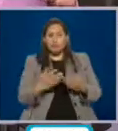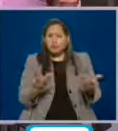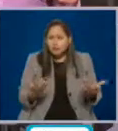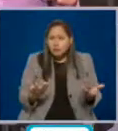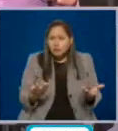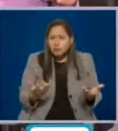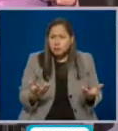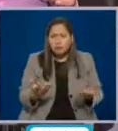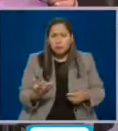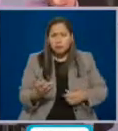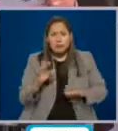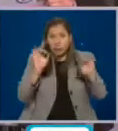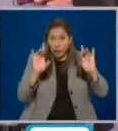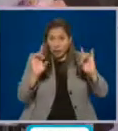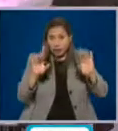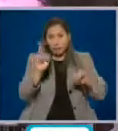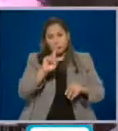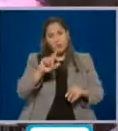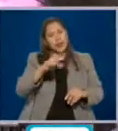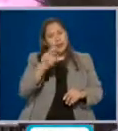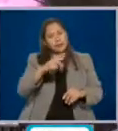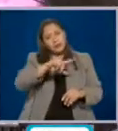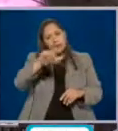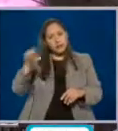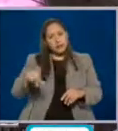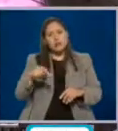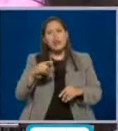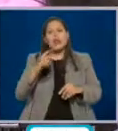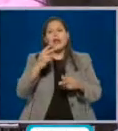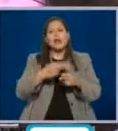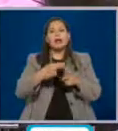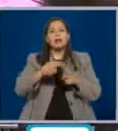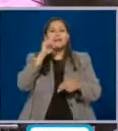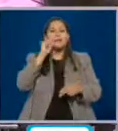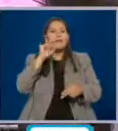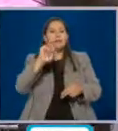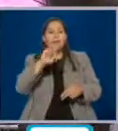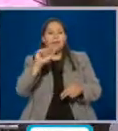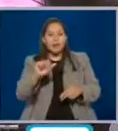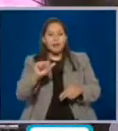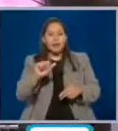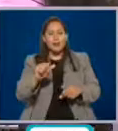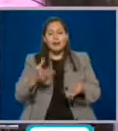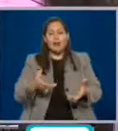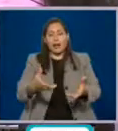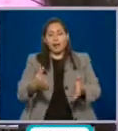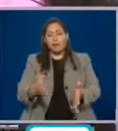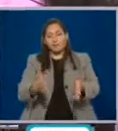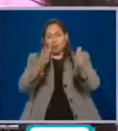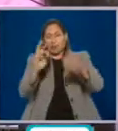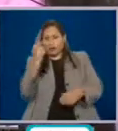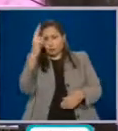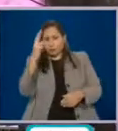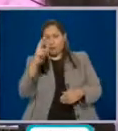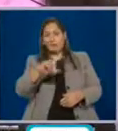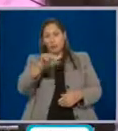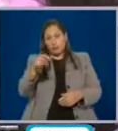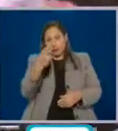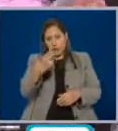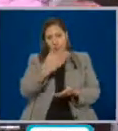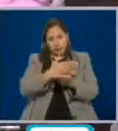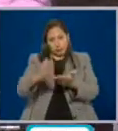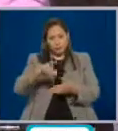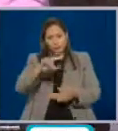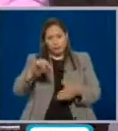¿No iban a poner ahí el ángel? No, ¿o el ángel fue después, el ángel fue hasta Porfirio Díaz, que se crea además la Avenida de la Reforma, que bueno, eso lo platicaremos otro día, Ok.